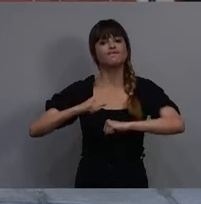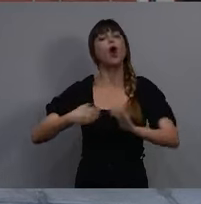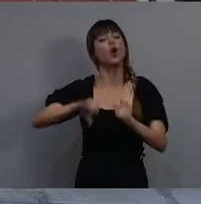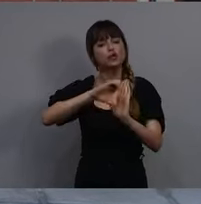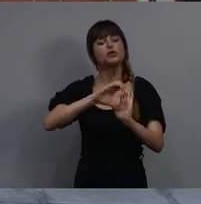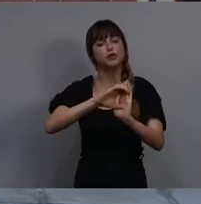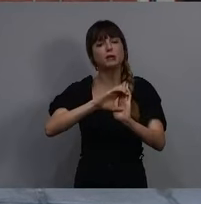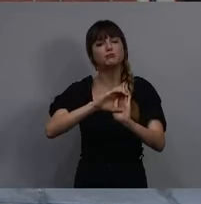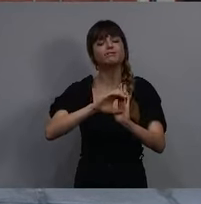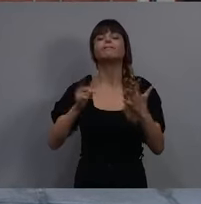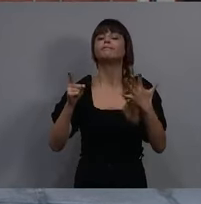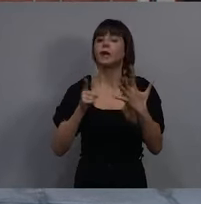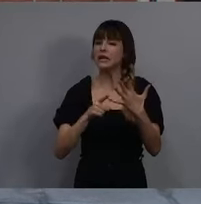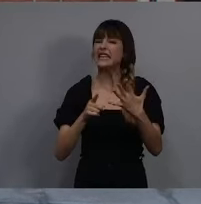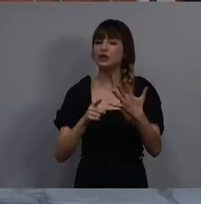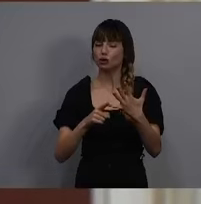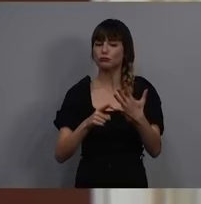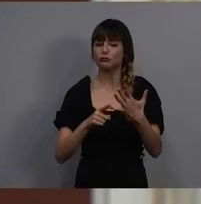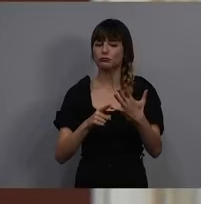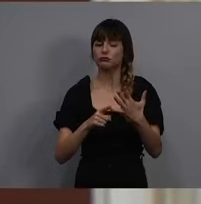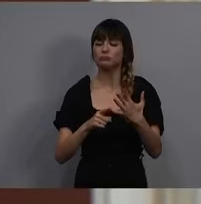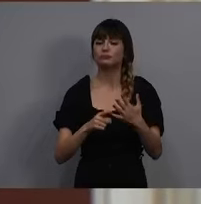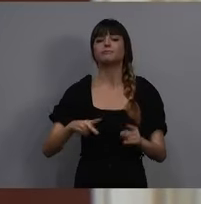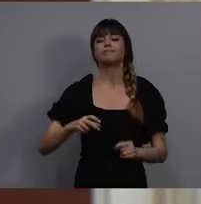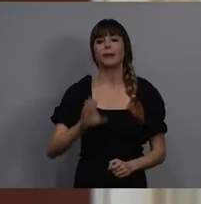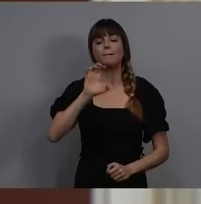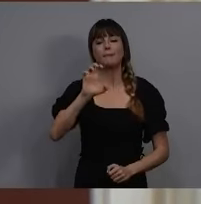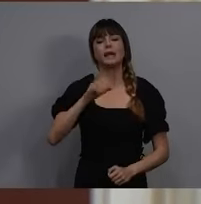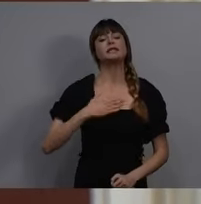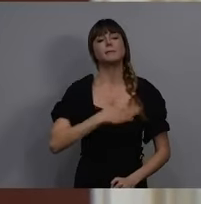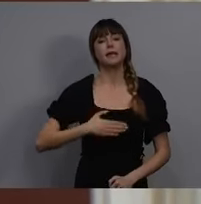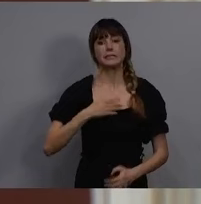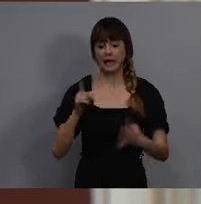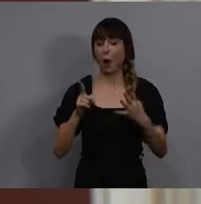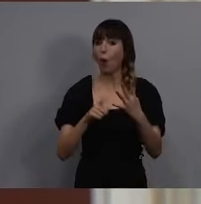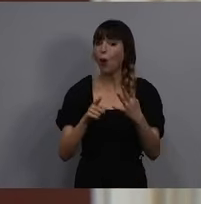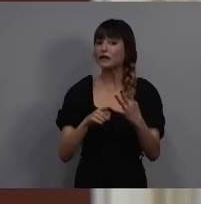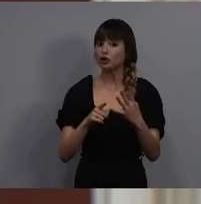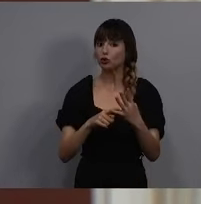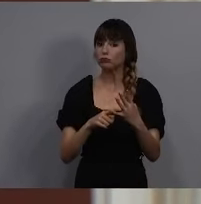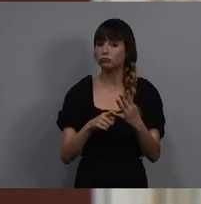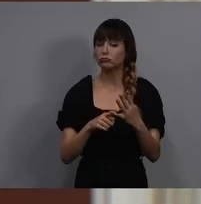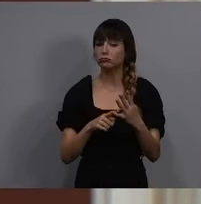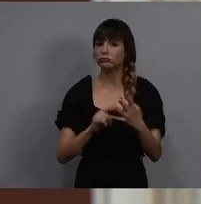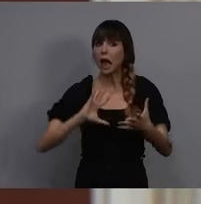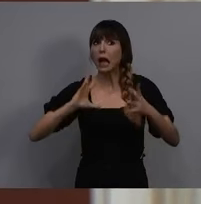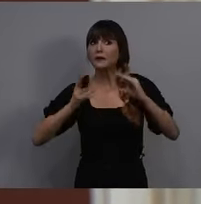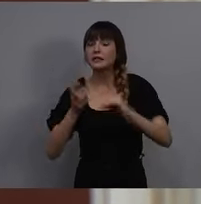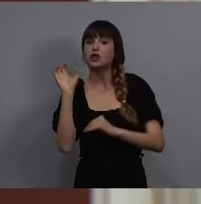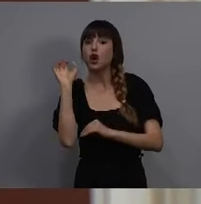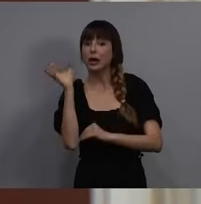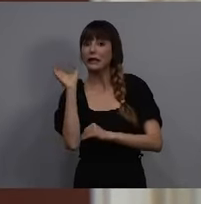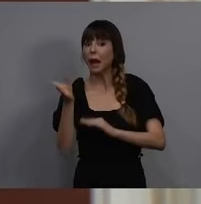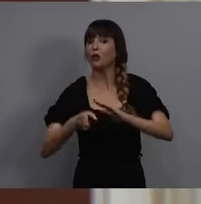como el quinto Pilar de nuestro estado del bienestar en cuarto lugar Tenemos que continuar impulsando esa transición ecológica